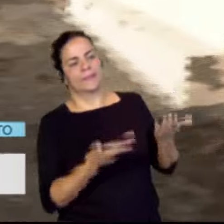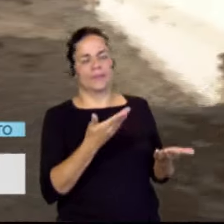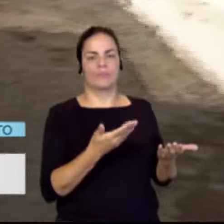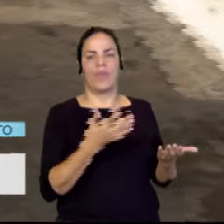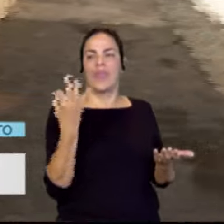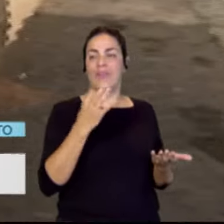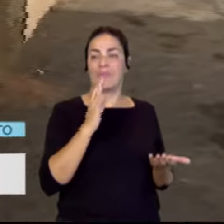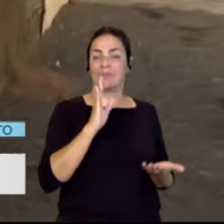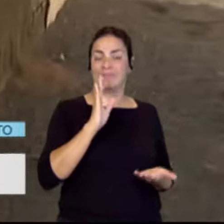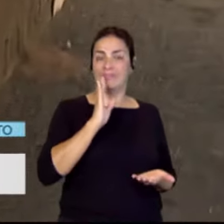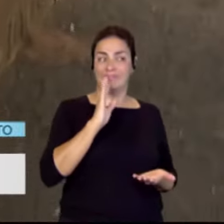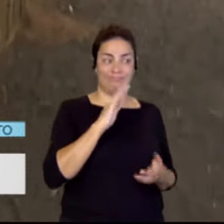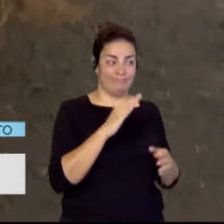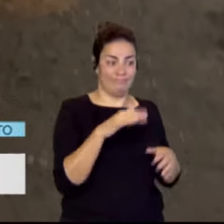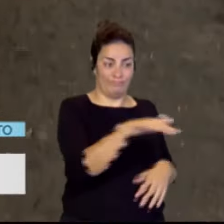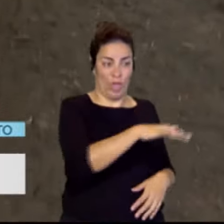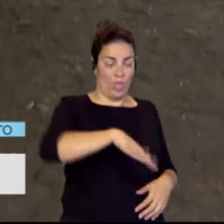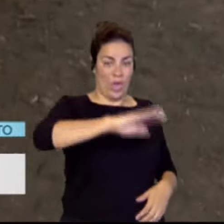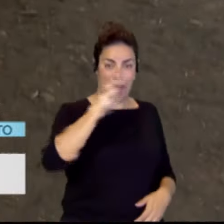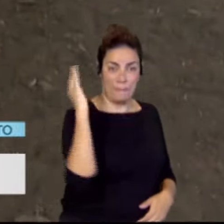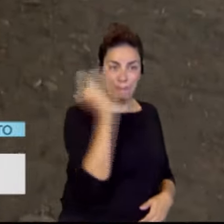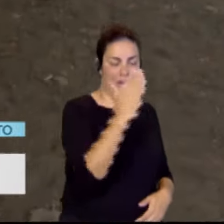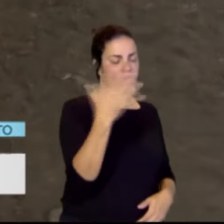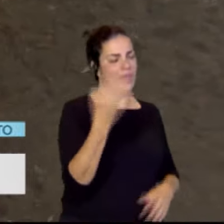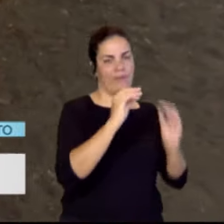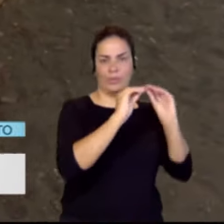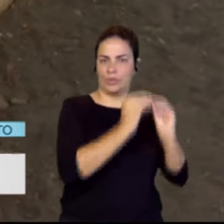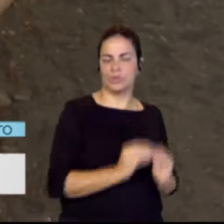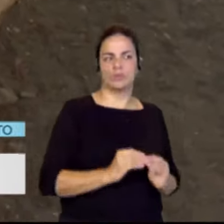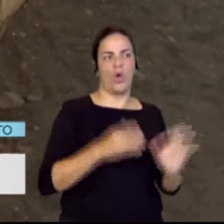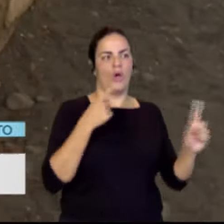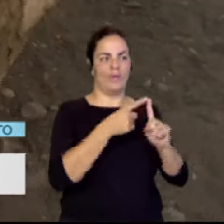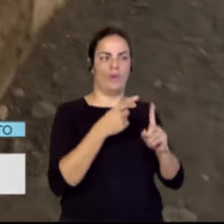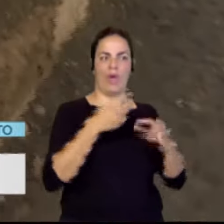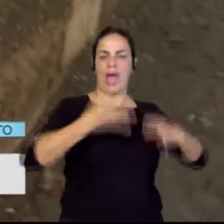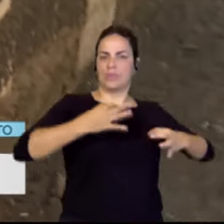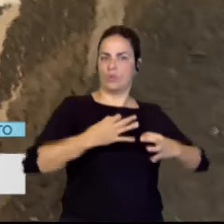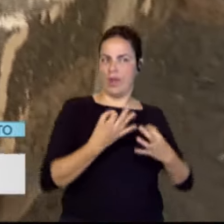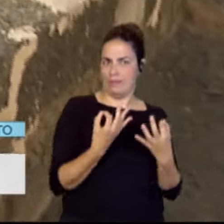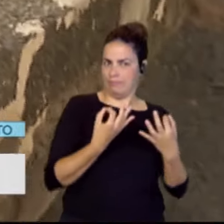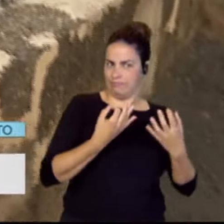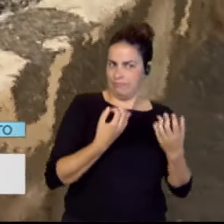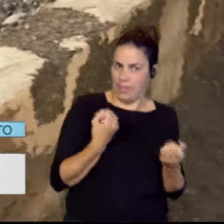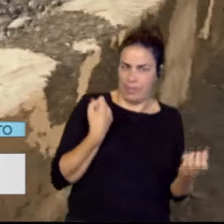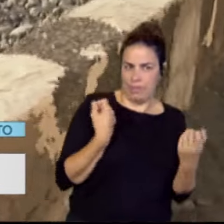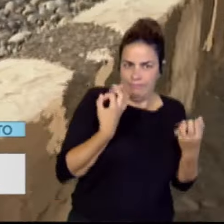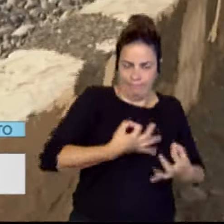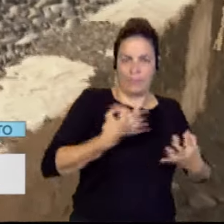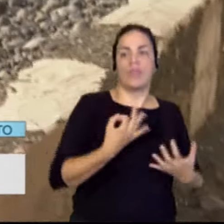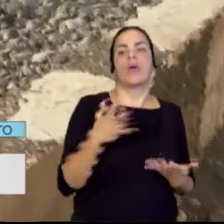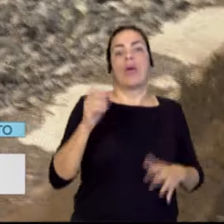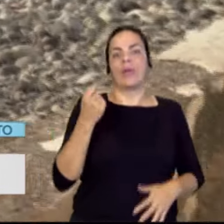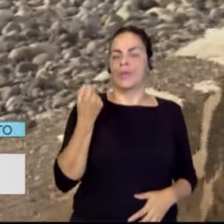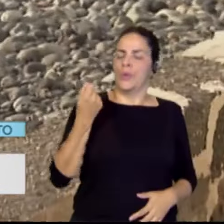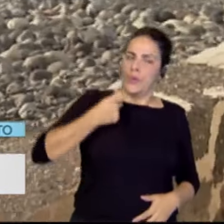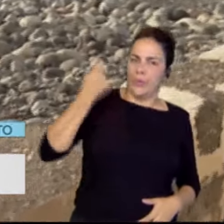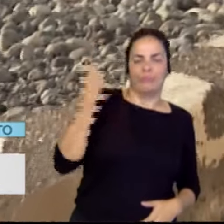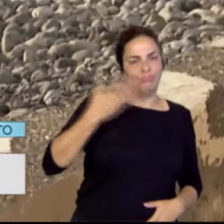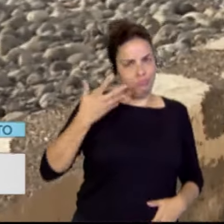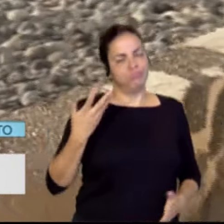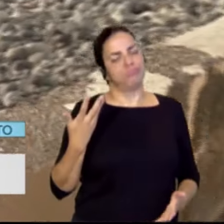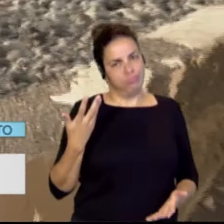pues esas infraestructuras dañadas y garantizar la seguridad eh la valoración es bastante cuantiosa H